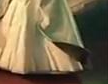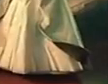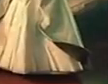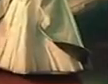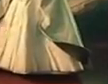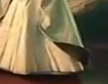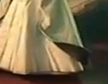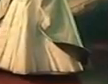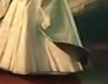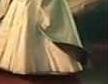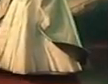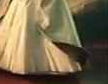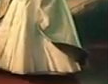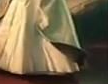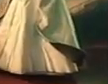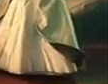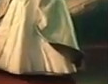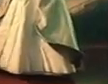tuya,